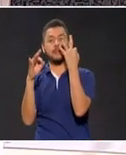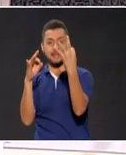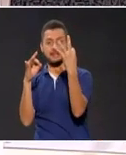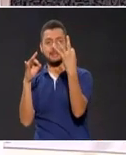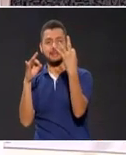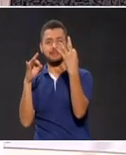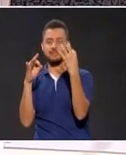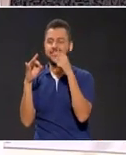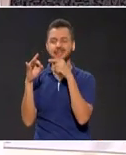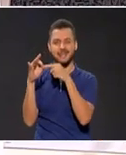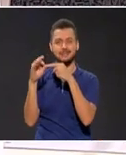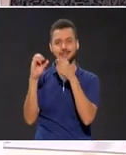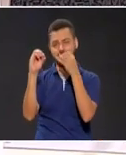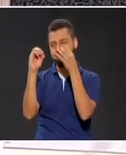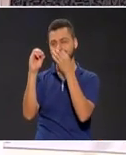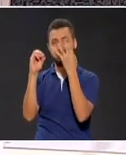3.